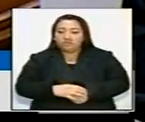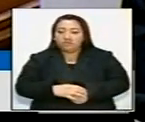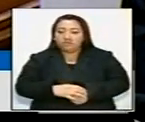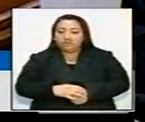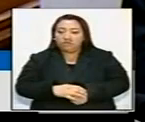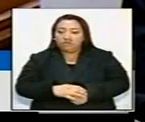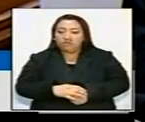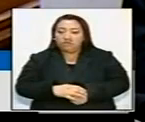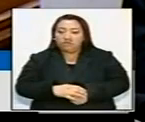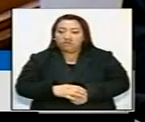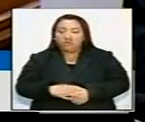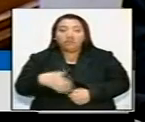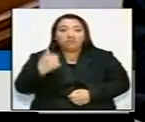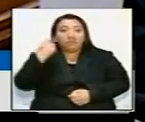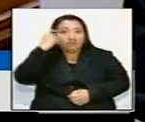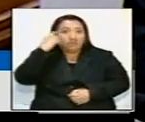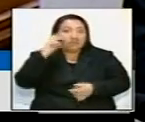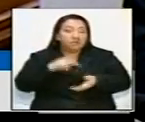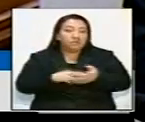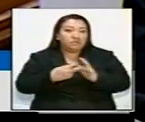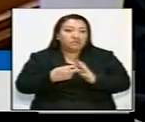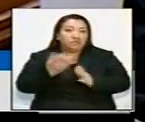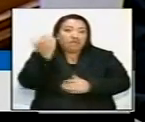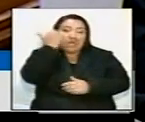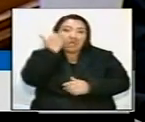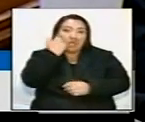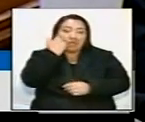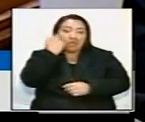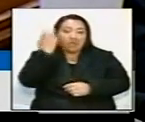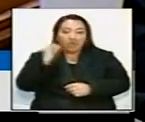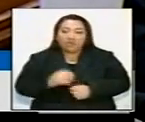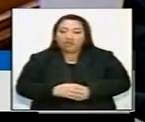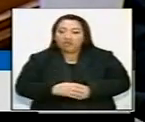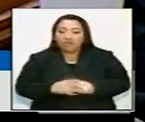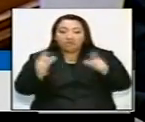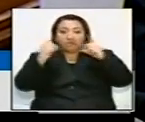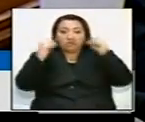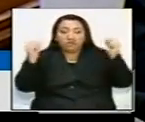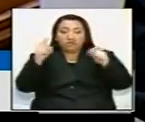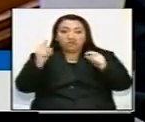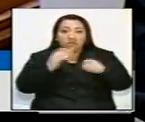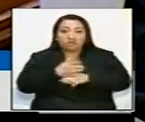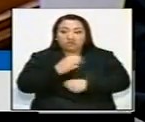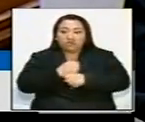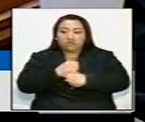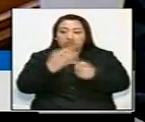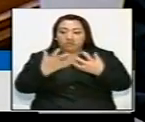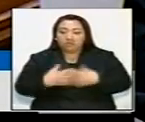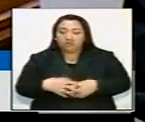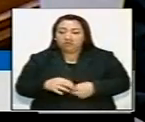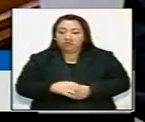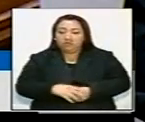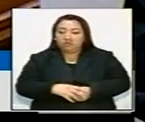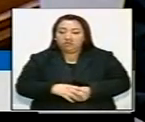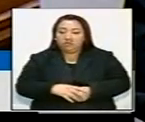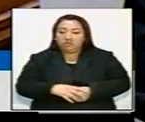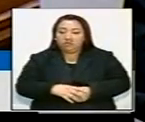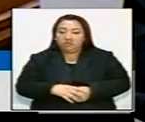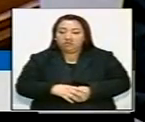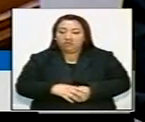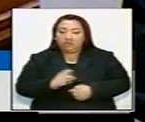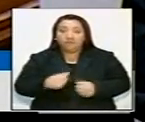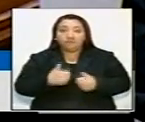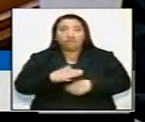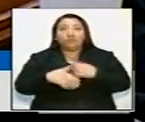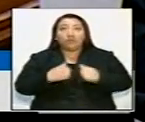Posiblemente se podía pensar en la antigua teoría del Japón, que uno entraba a trabajar en una compañía y ahí vivía